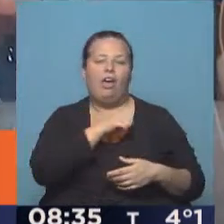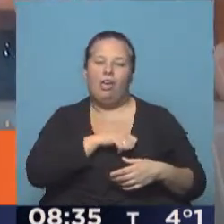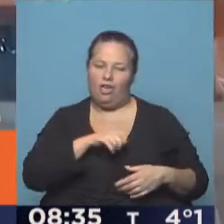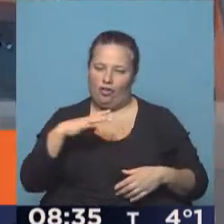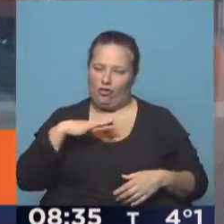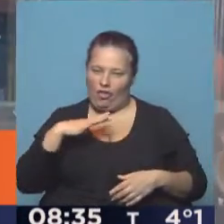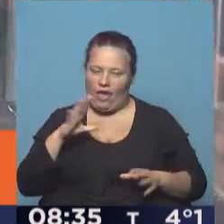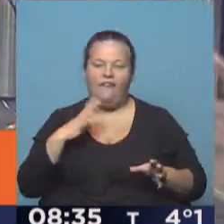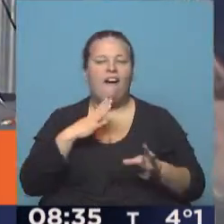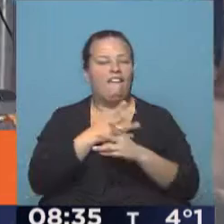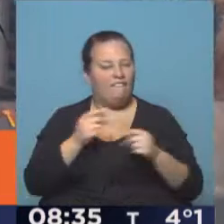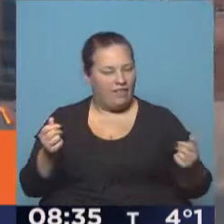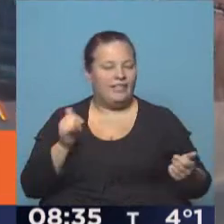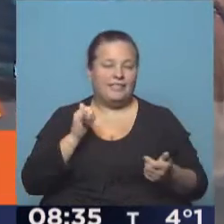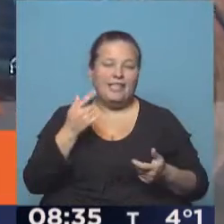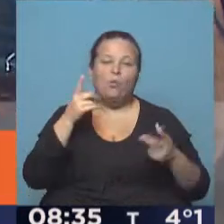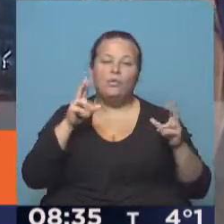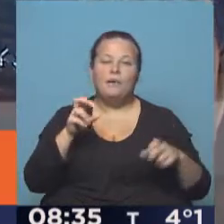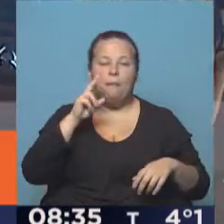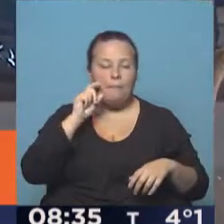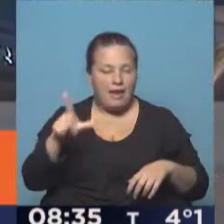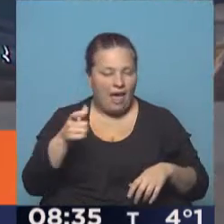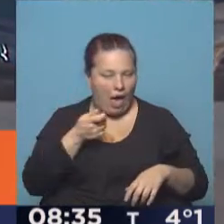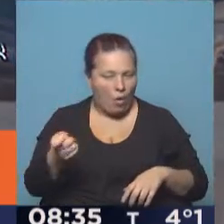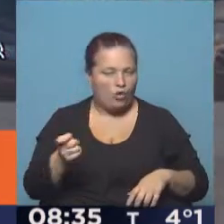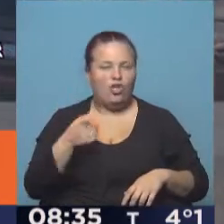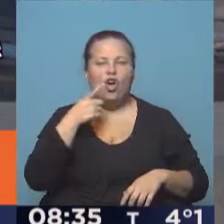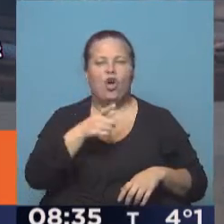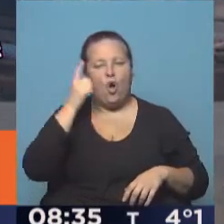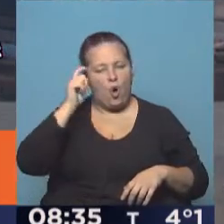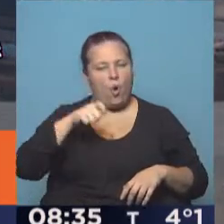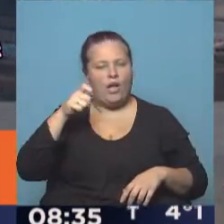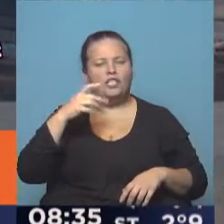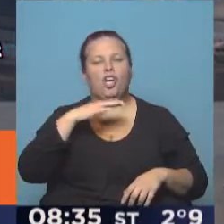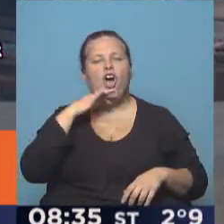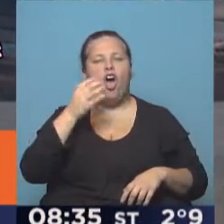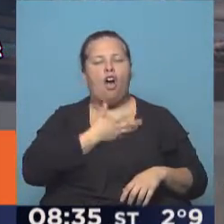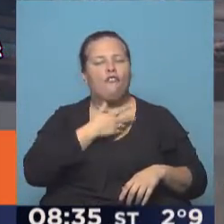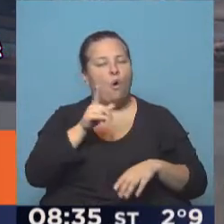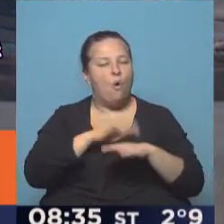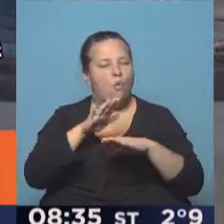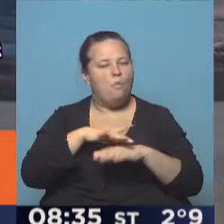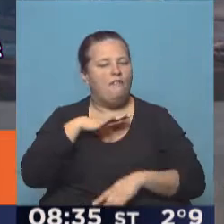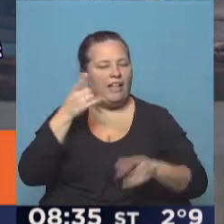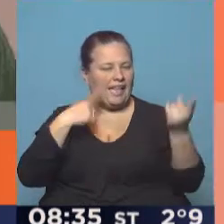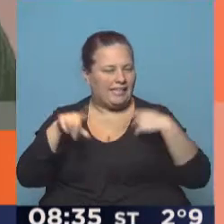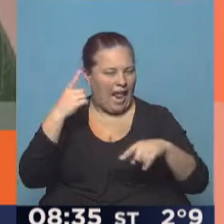abierta hasta que no termine de cerrar. Hay una causa penal contra el juez Hoff, que es el que está acusado de no haber